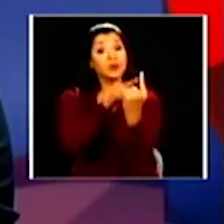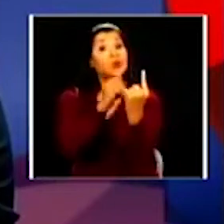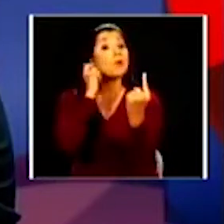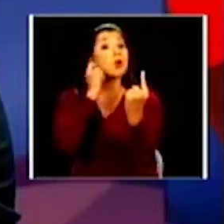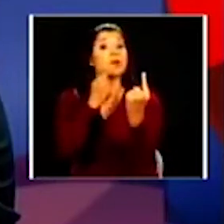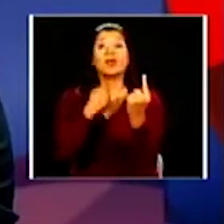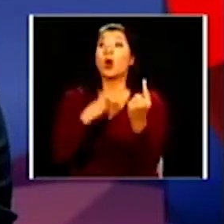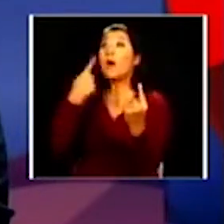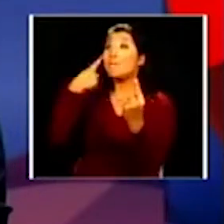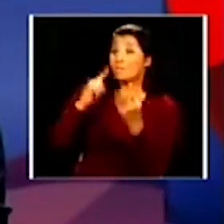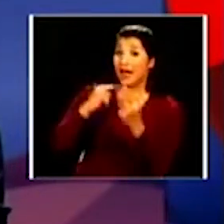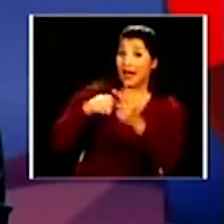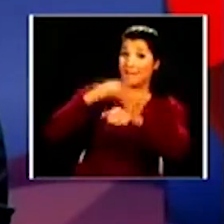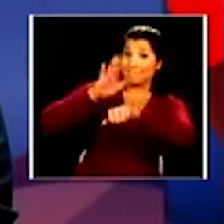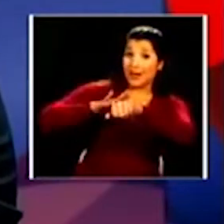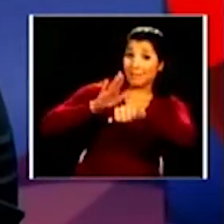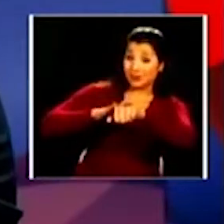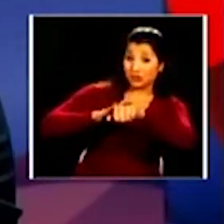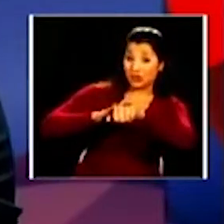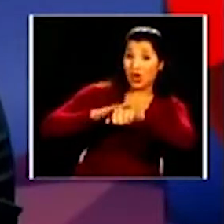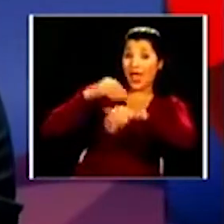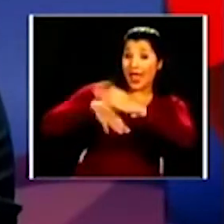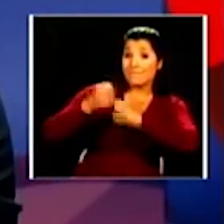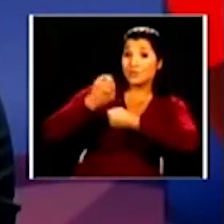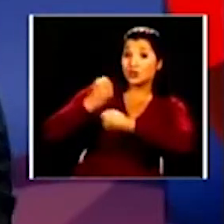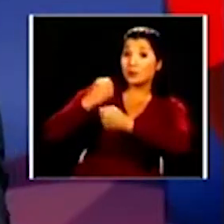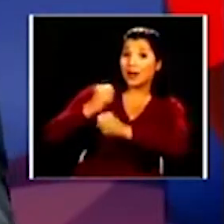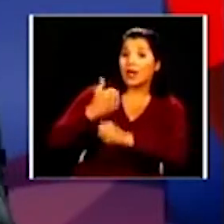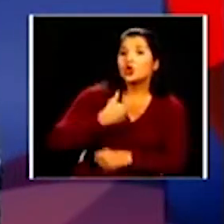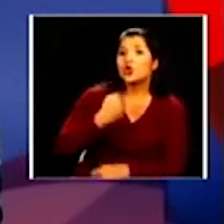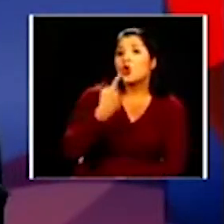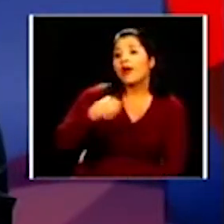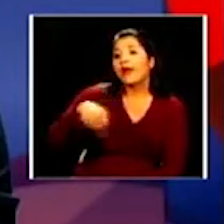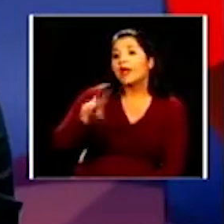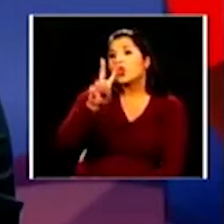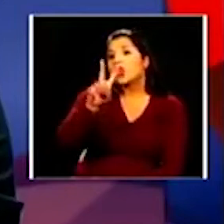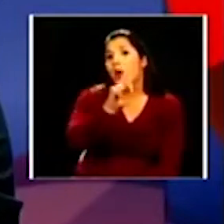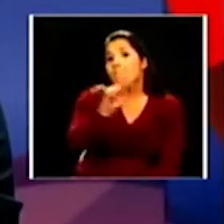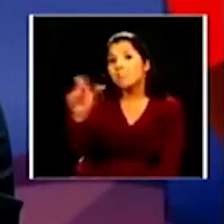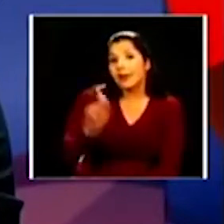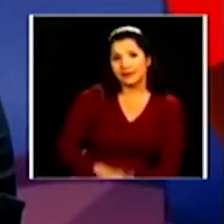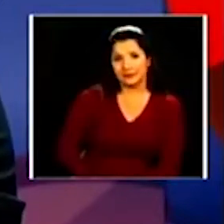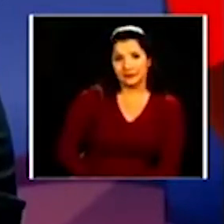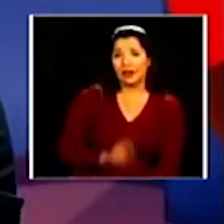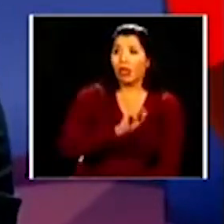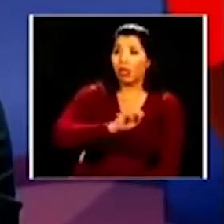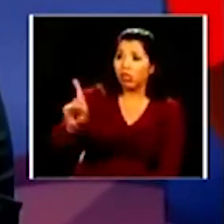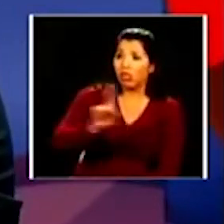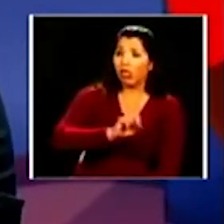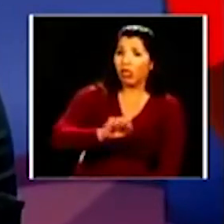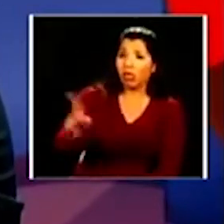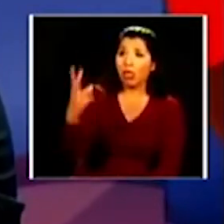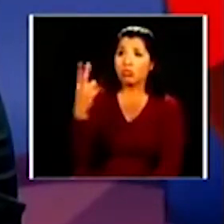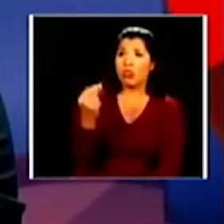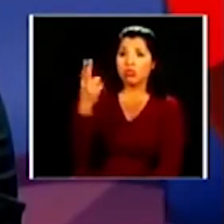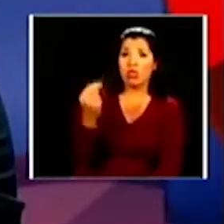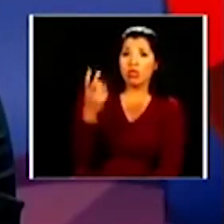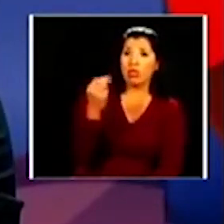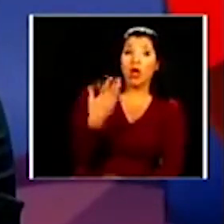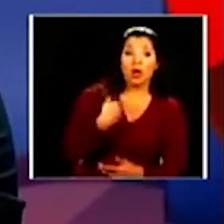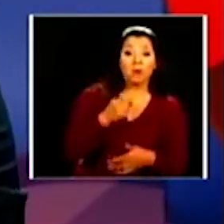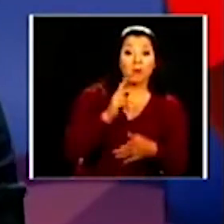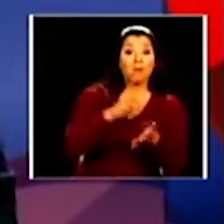que llevar 2 meses de visitas a la municipalidad hasta que tuvo que pagar una coima para que le dieran el permiso, porque si no, no podía avanzar con su